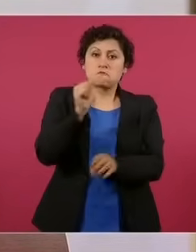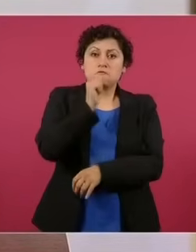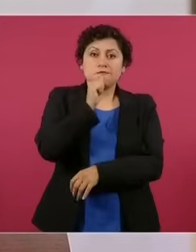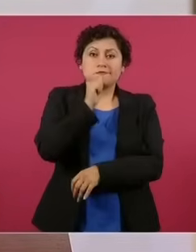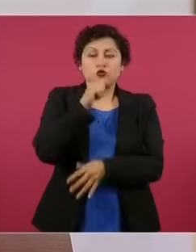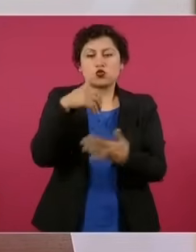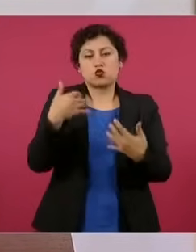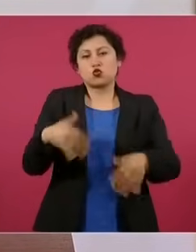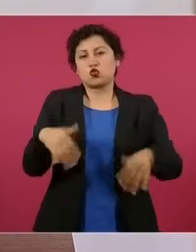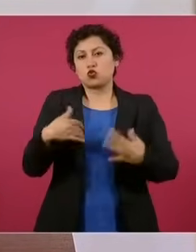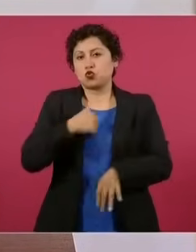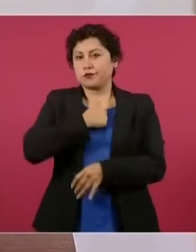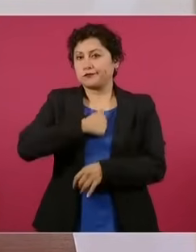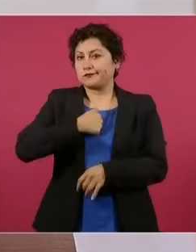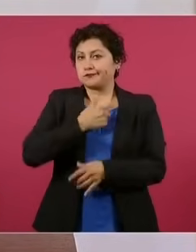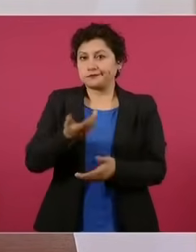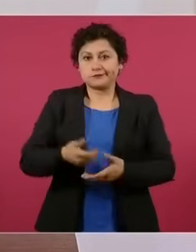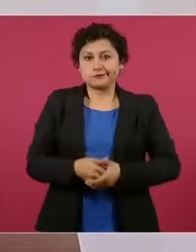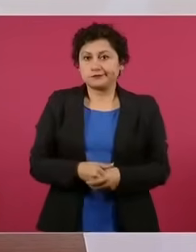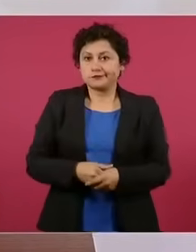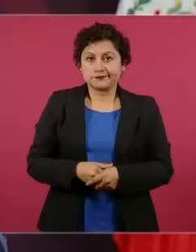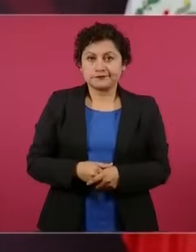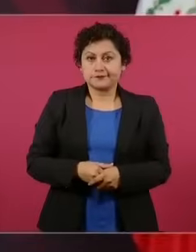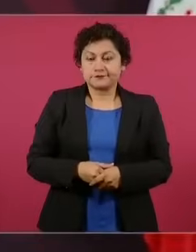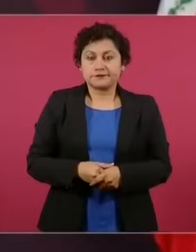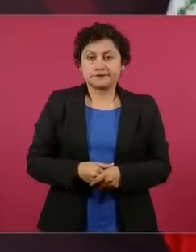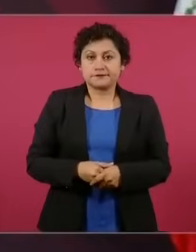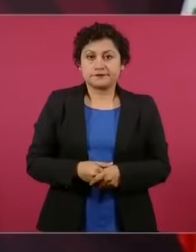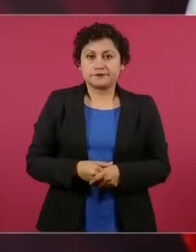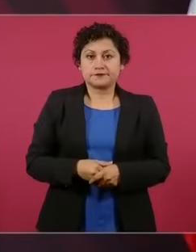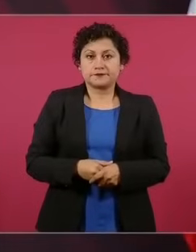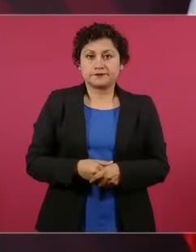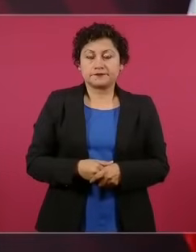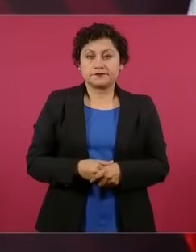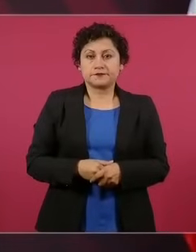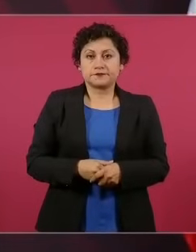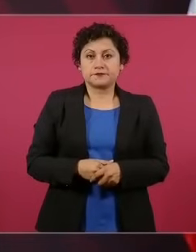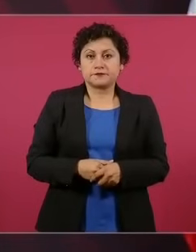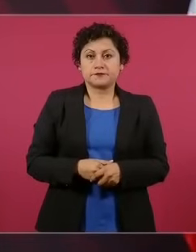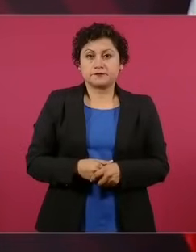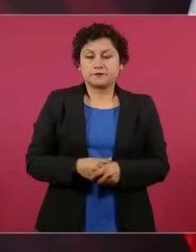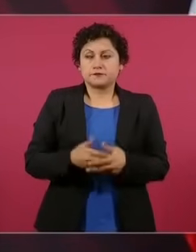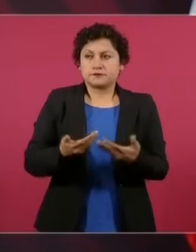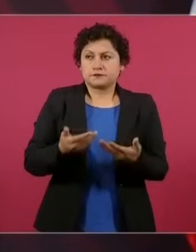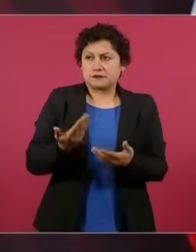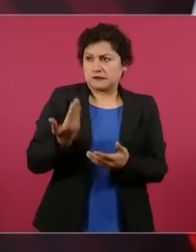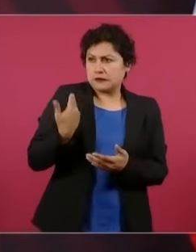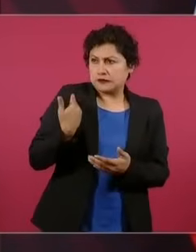Y hace poco, no sé si esto sea real,